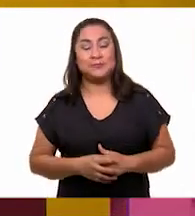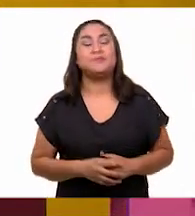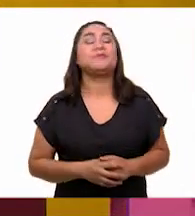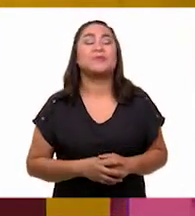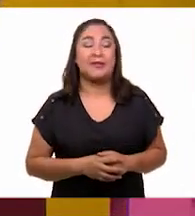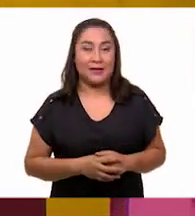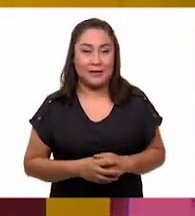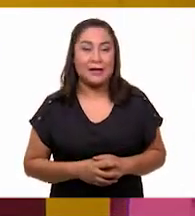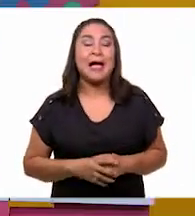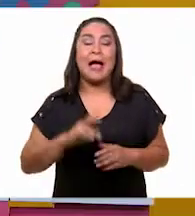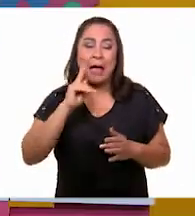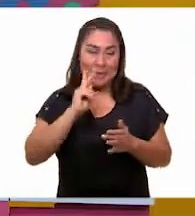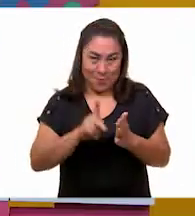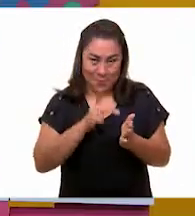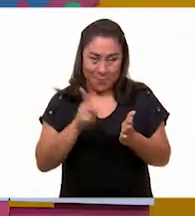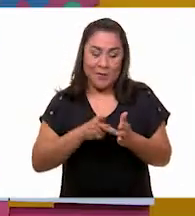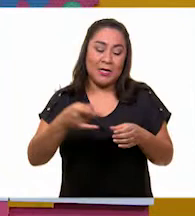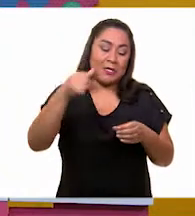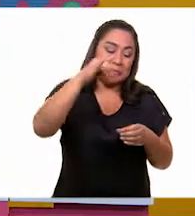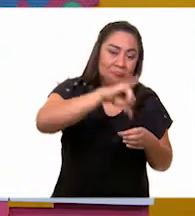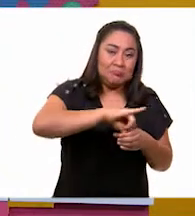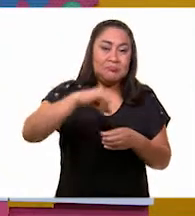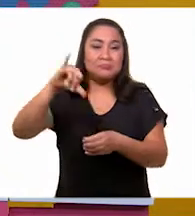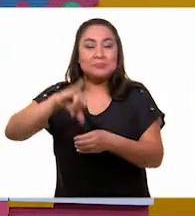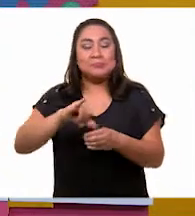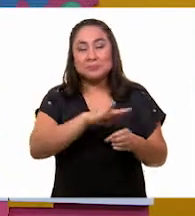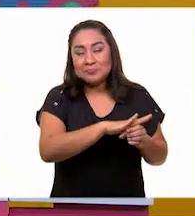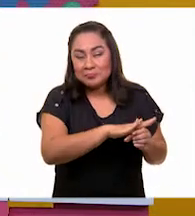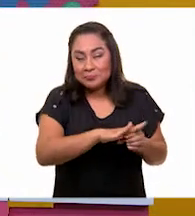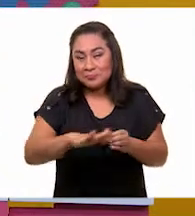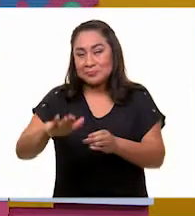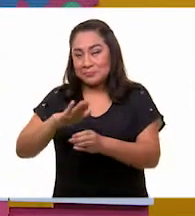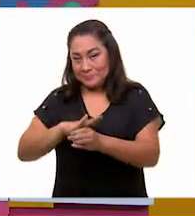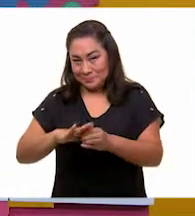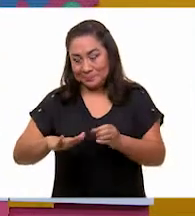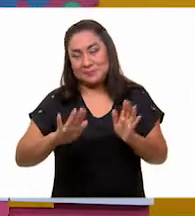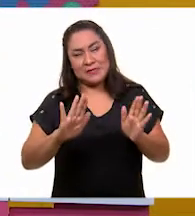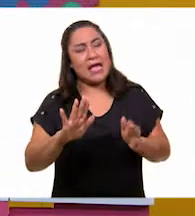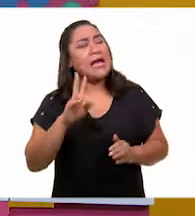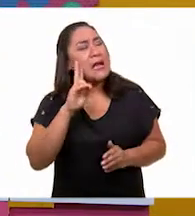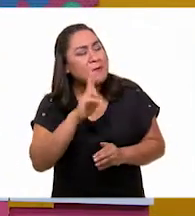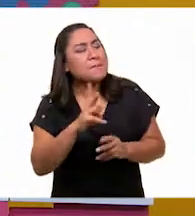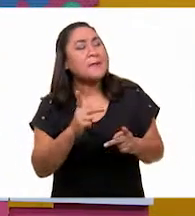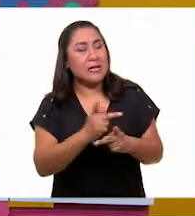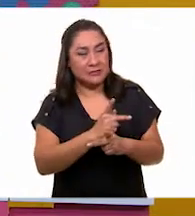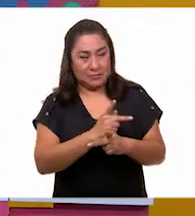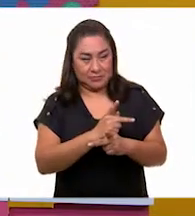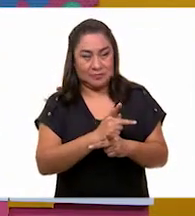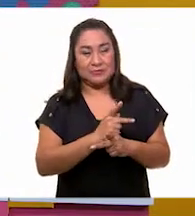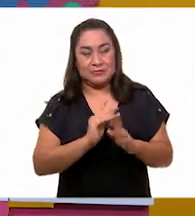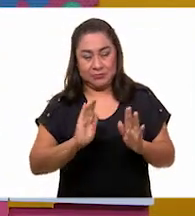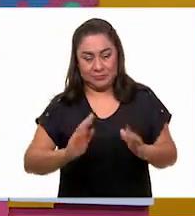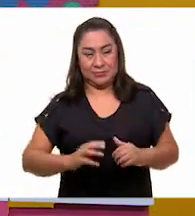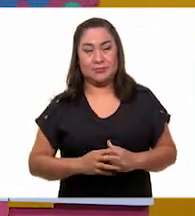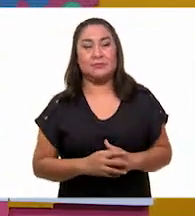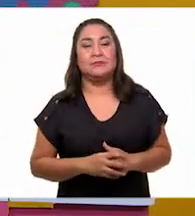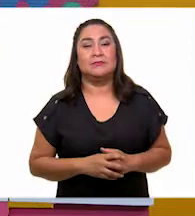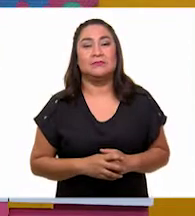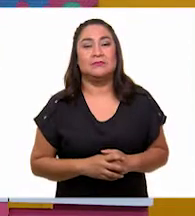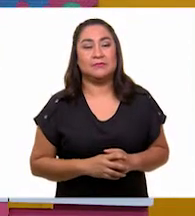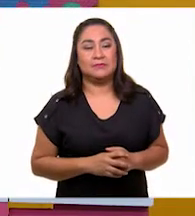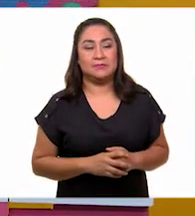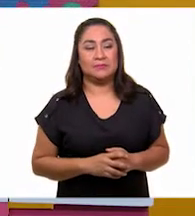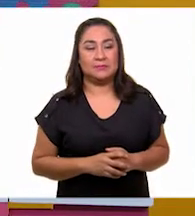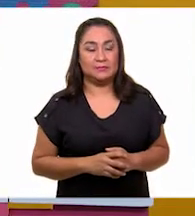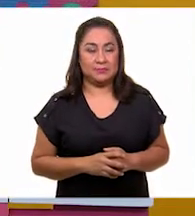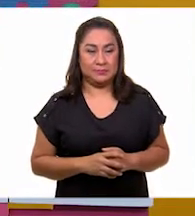Vamos a llenar los vasos y vamos a ver qué es lo que ocurre, ¿te parece? Porque sí. ahí, como dices, es apenas un poco perceptible la